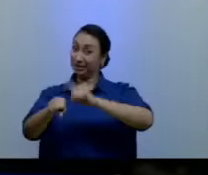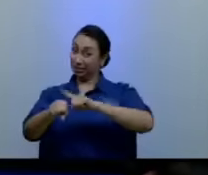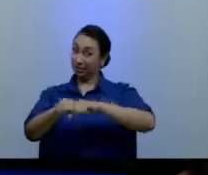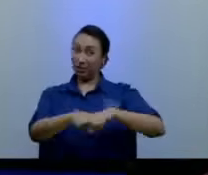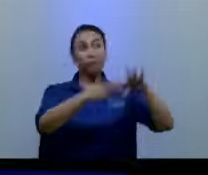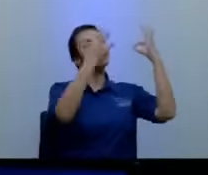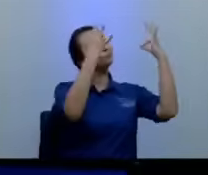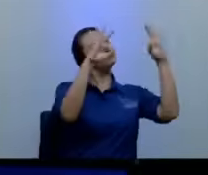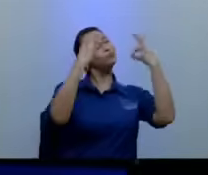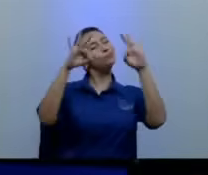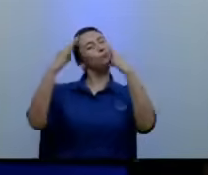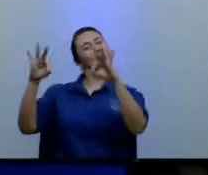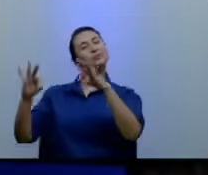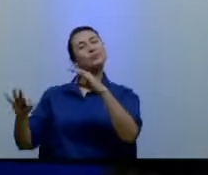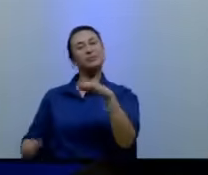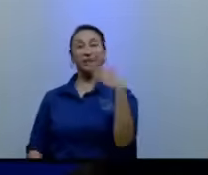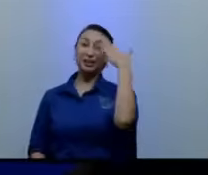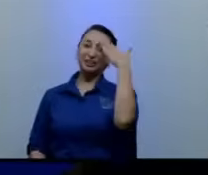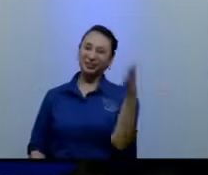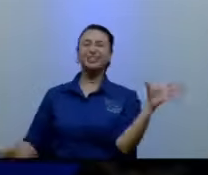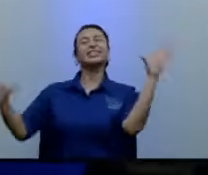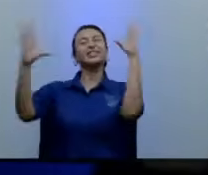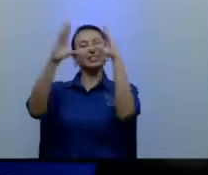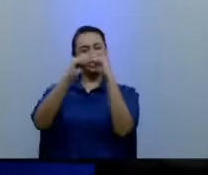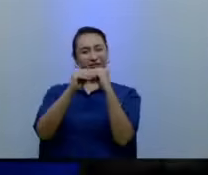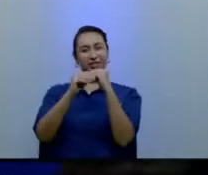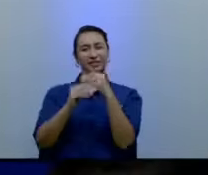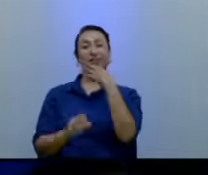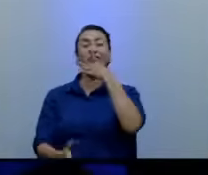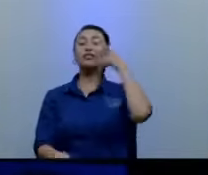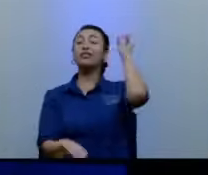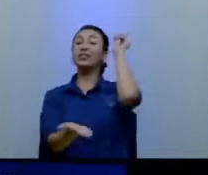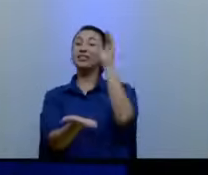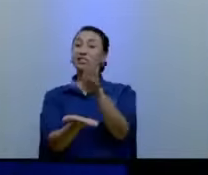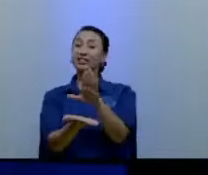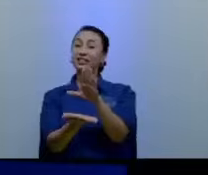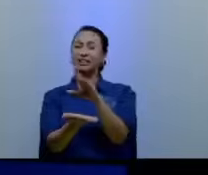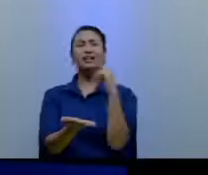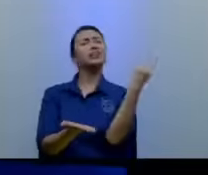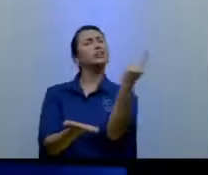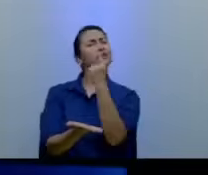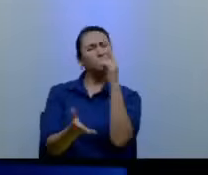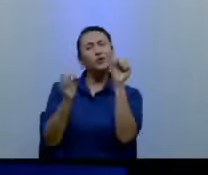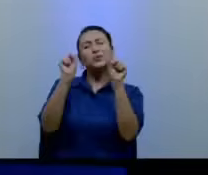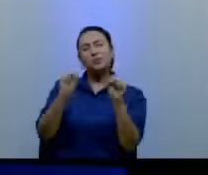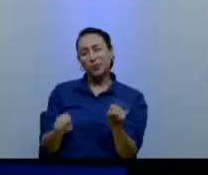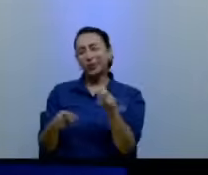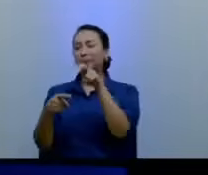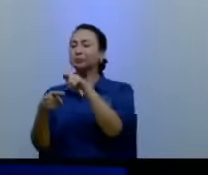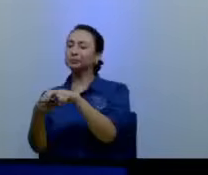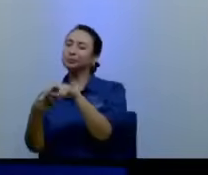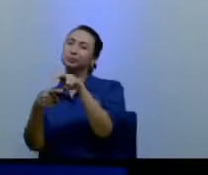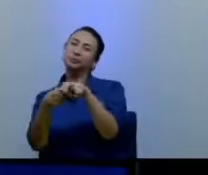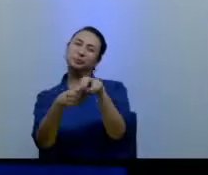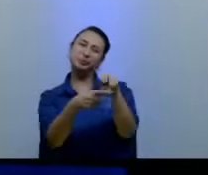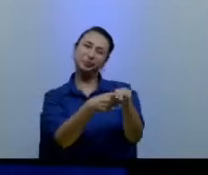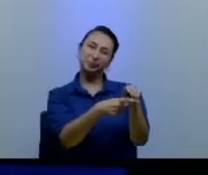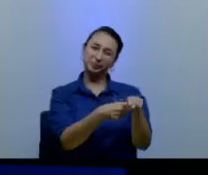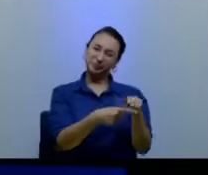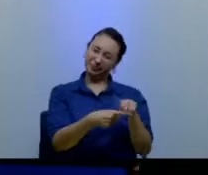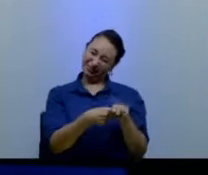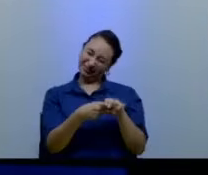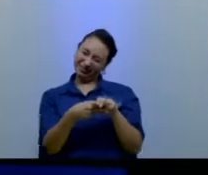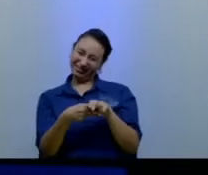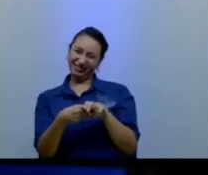Buenas noches, hermanos, que les bendiga, pueden tomar su lugar, por favor, todos y cada uno de ustedes, incluyendo